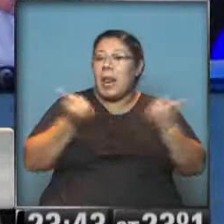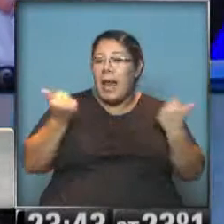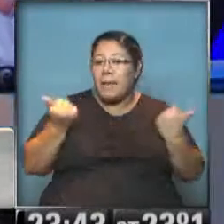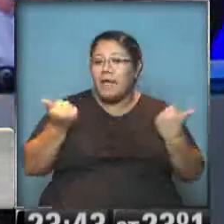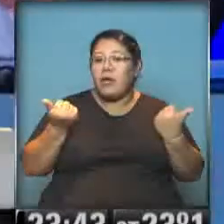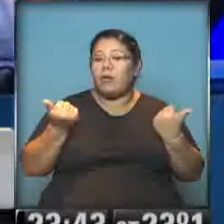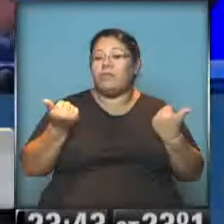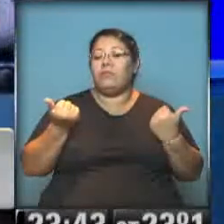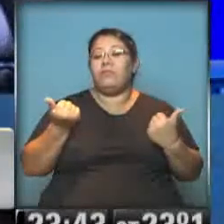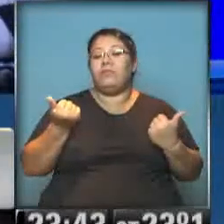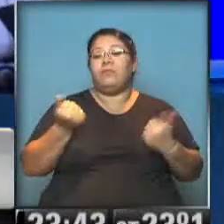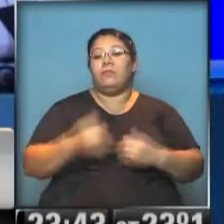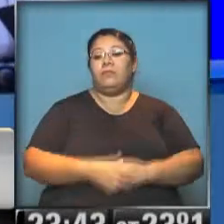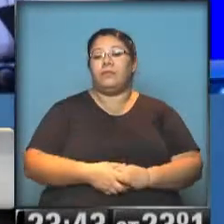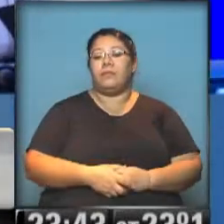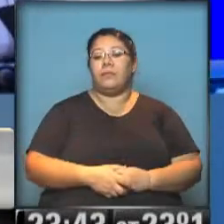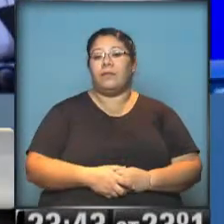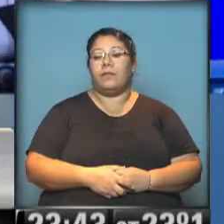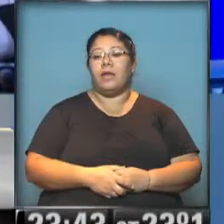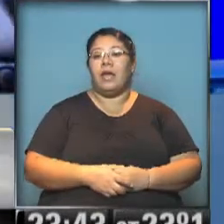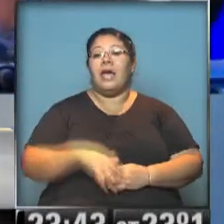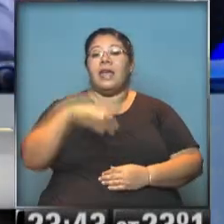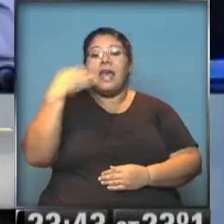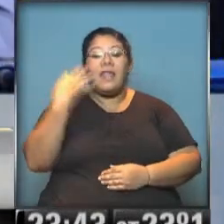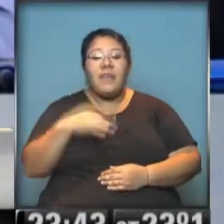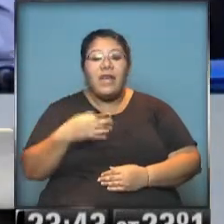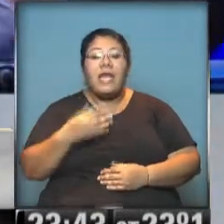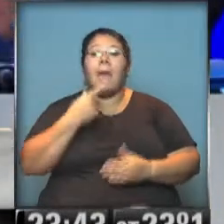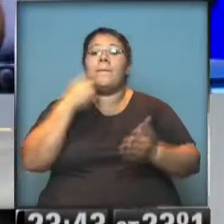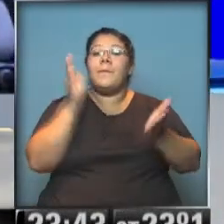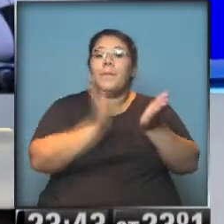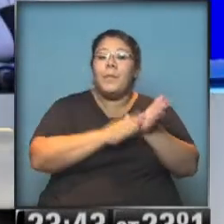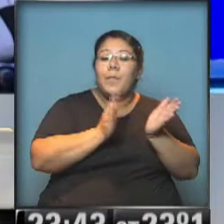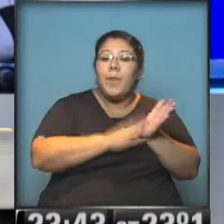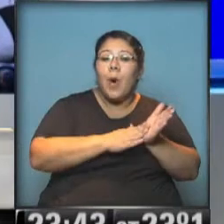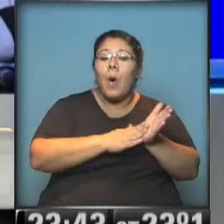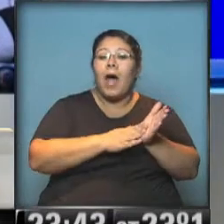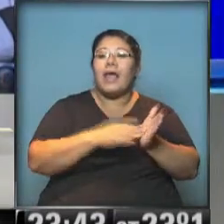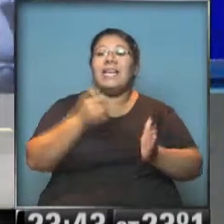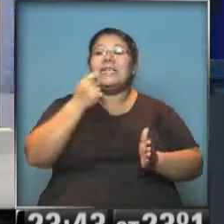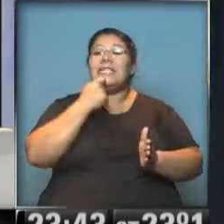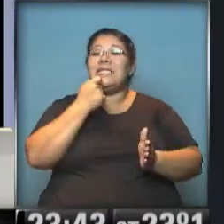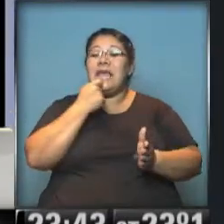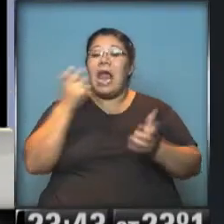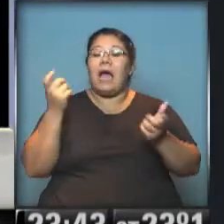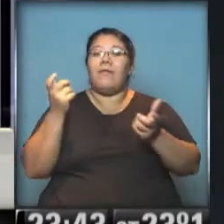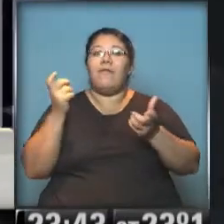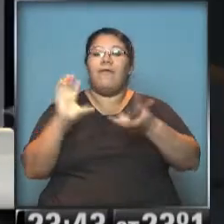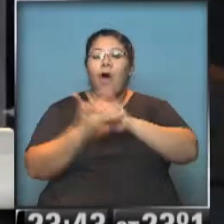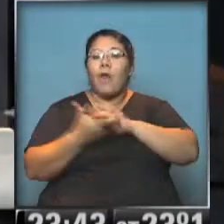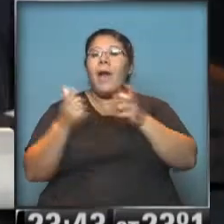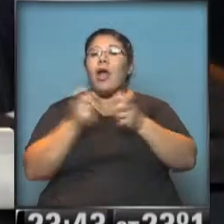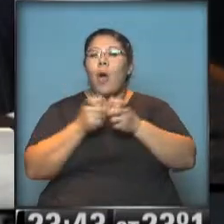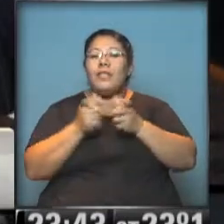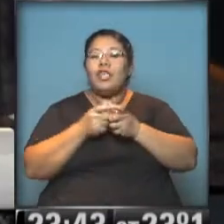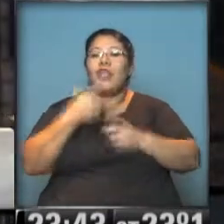esta desestimación, que convendría hacer algunas medidas de prueba para ver si esta comisión de la verdad, que vendría justamente